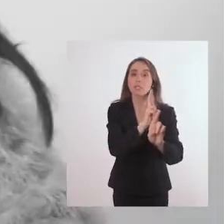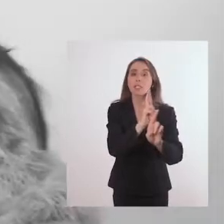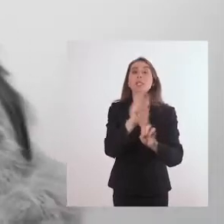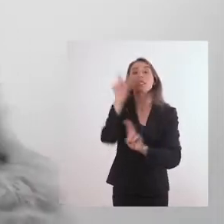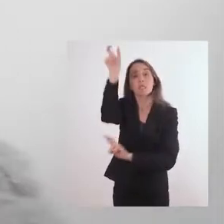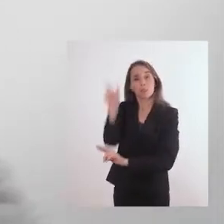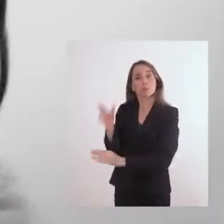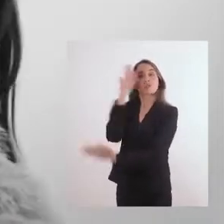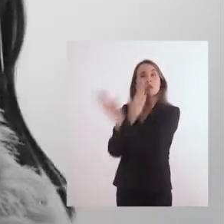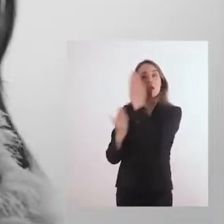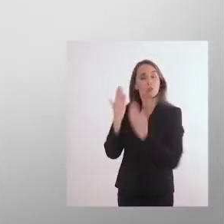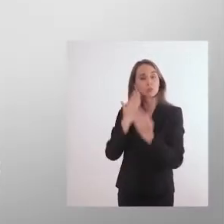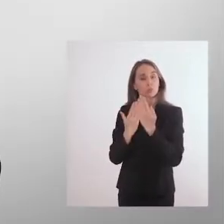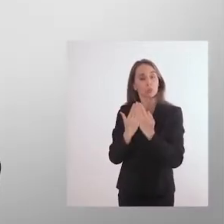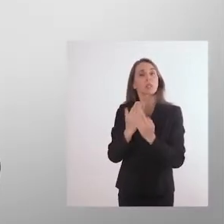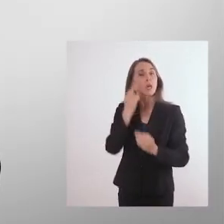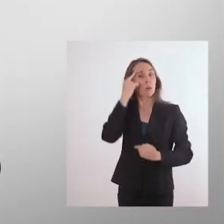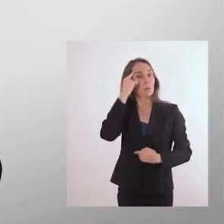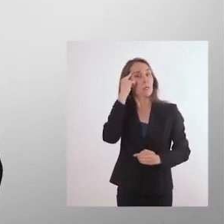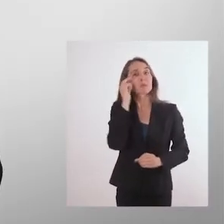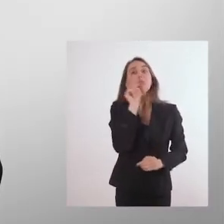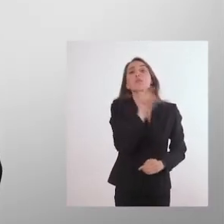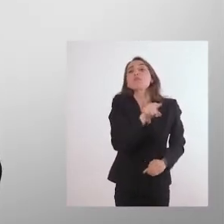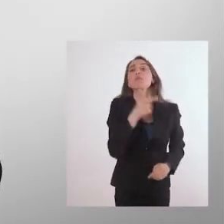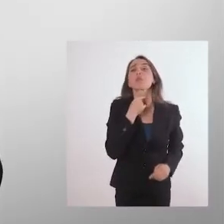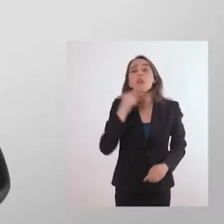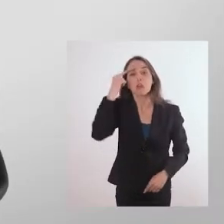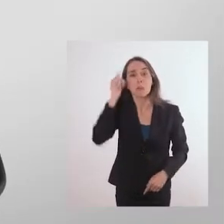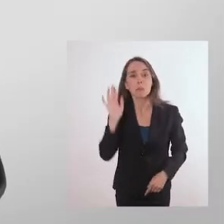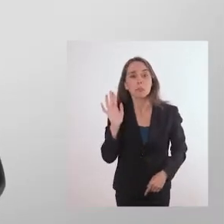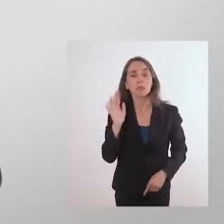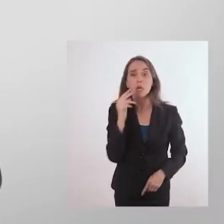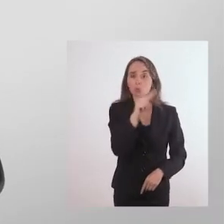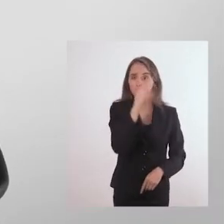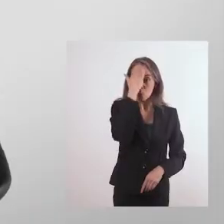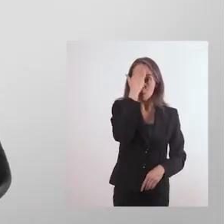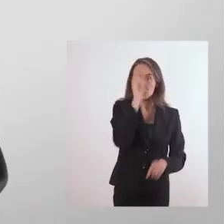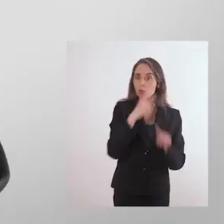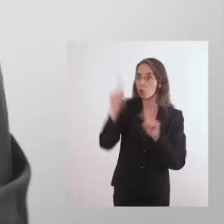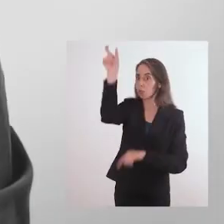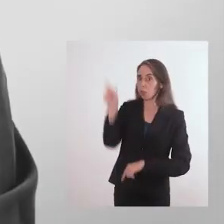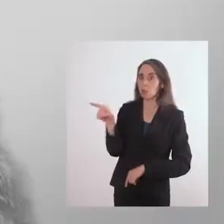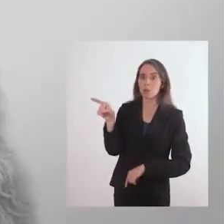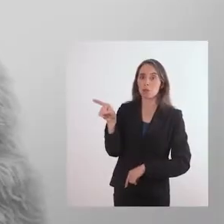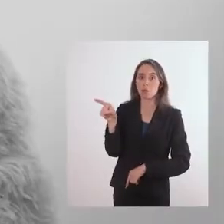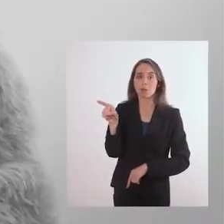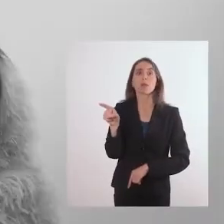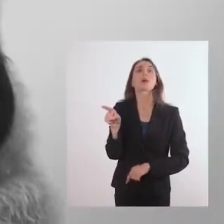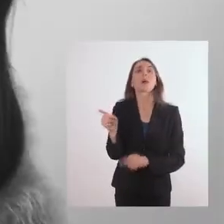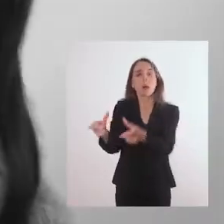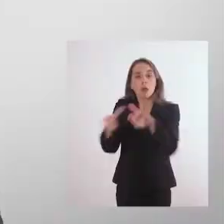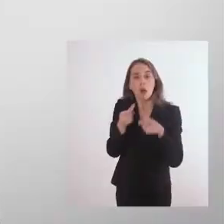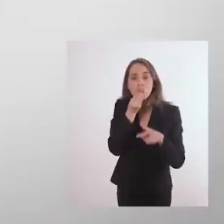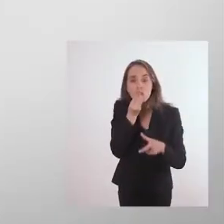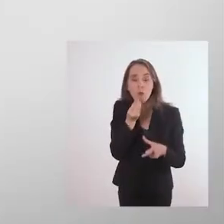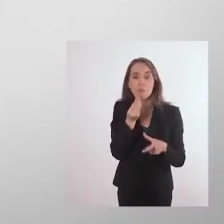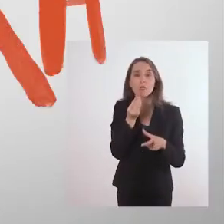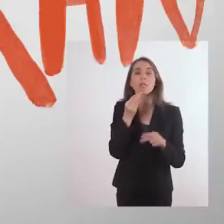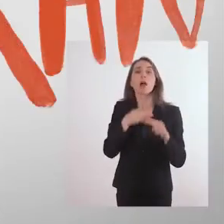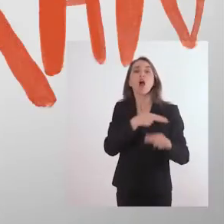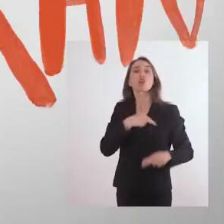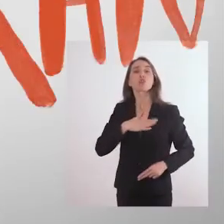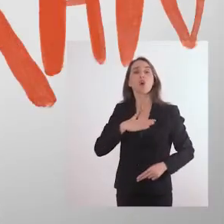Que alguien los cuide. a pensar como quieran pensar. En su mente, no en la del otro. Comer comida. A que los